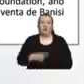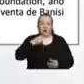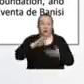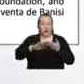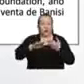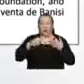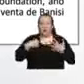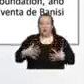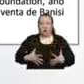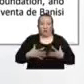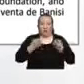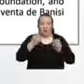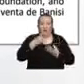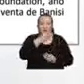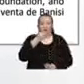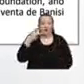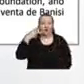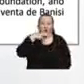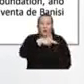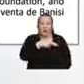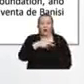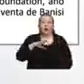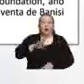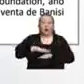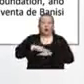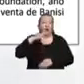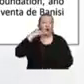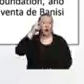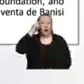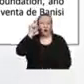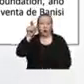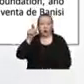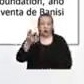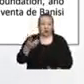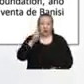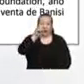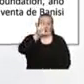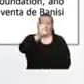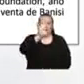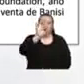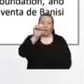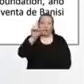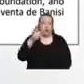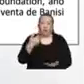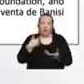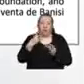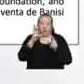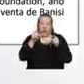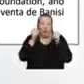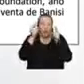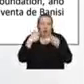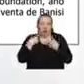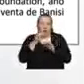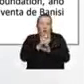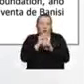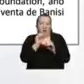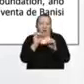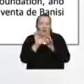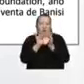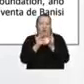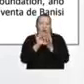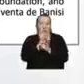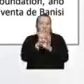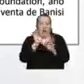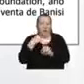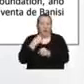que secaron su plata por correa yo fui presidente el consciente que tiene que ver con 1991 de la primera empresa fantasma que